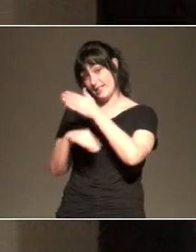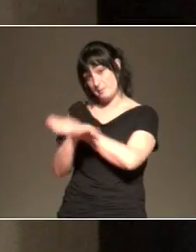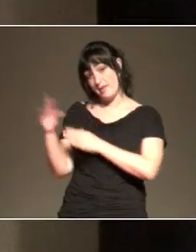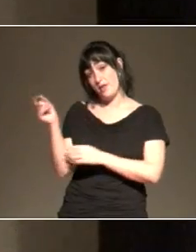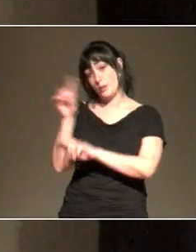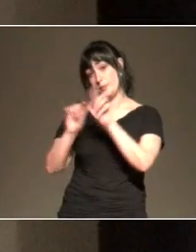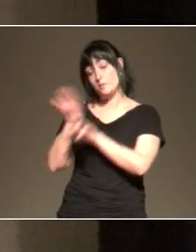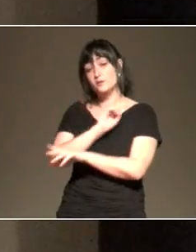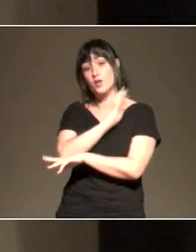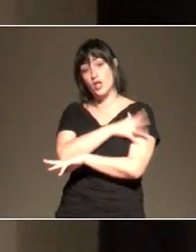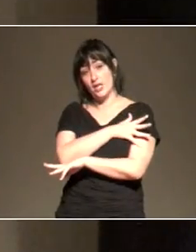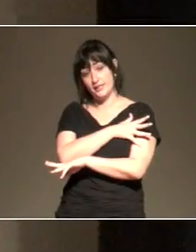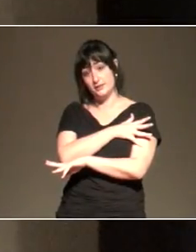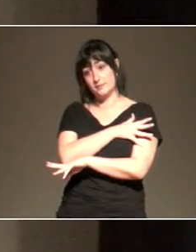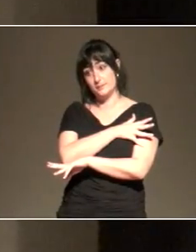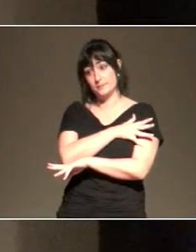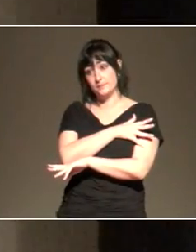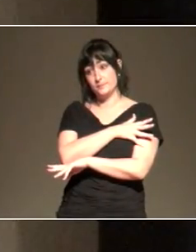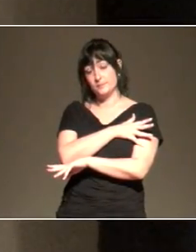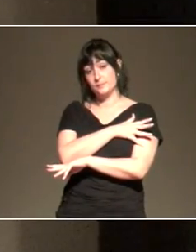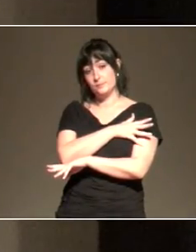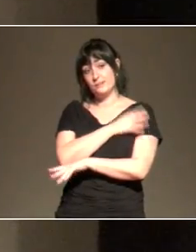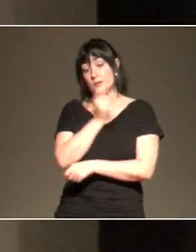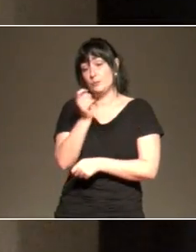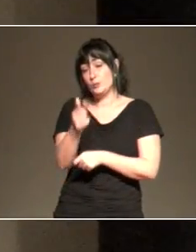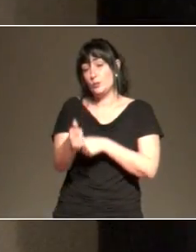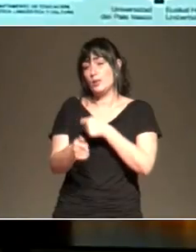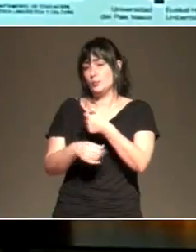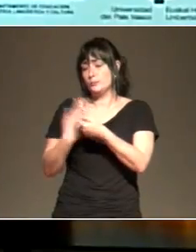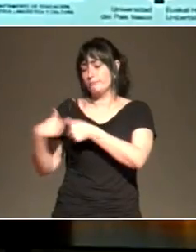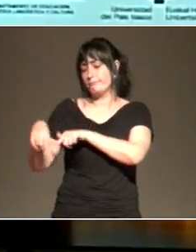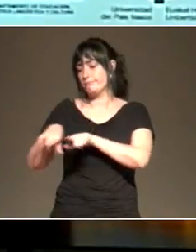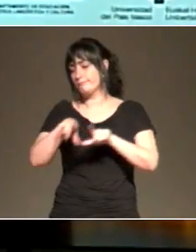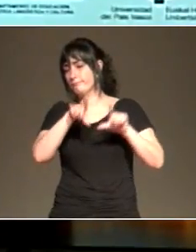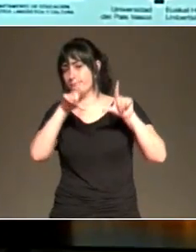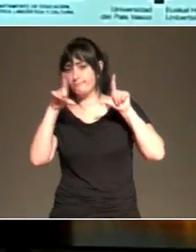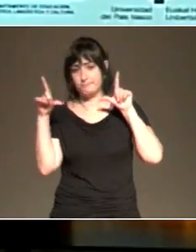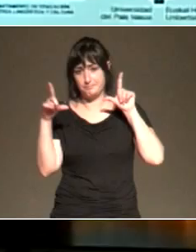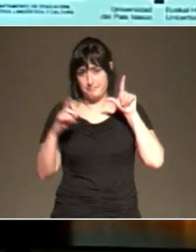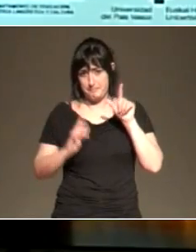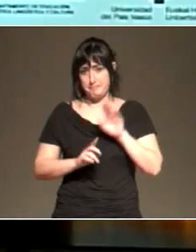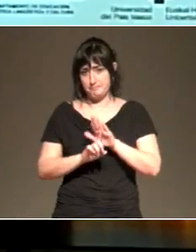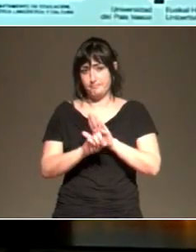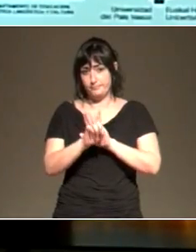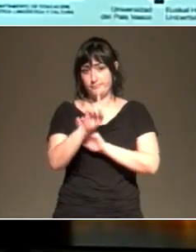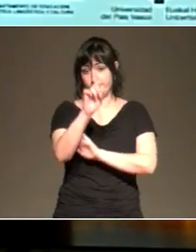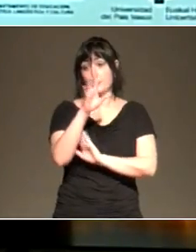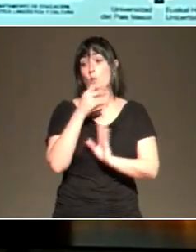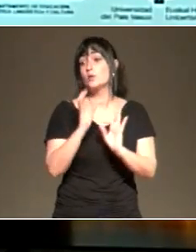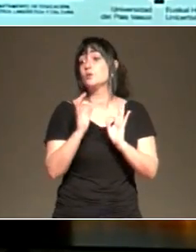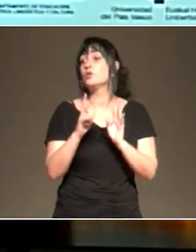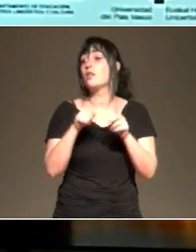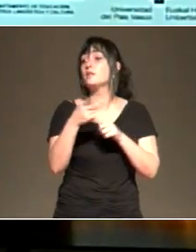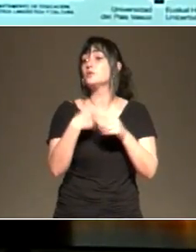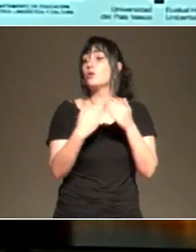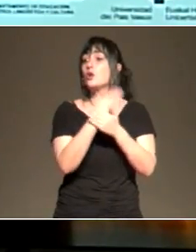funcional, tiene que ir cogiendo cada vez más importancia. Por eso, luego a lo largo de estas jornadas